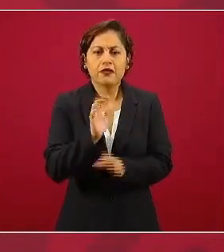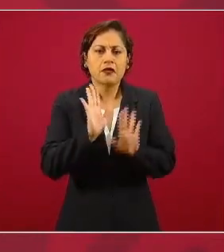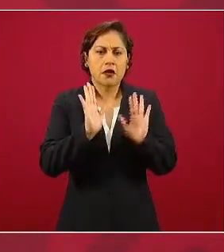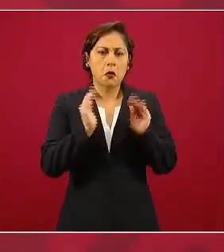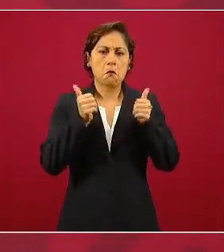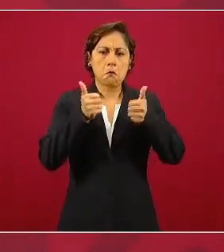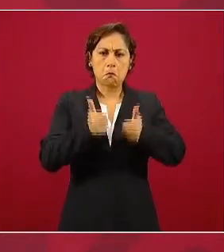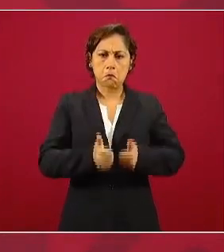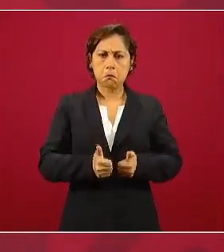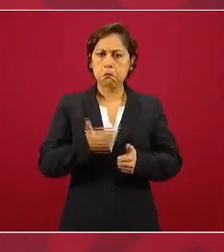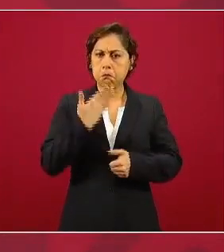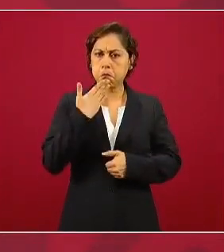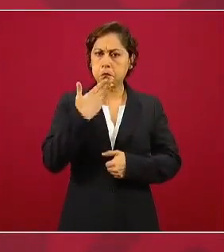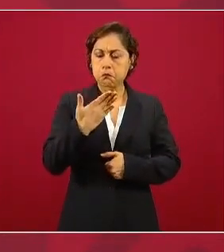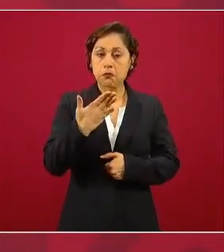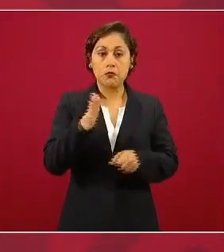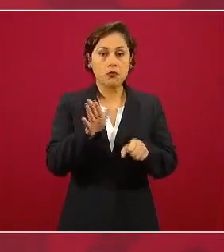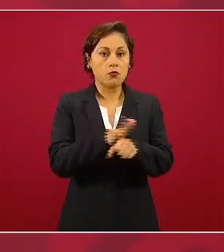mayor, los adultos